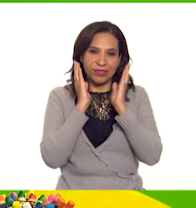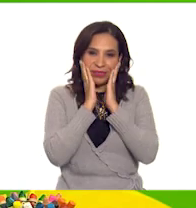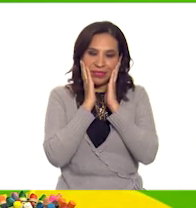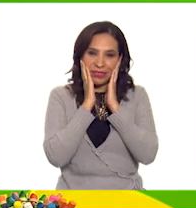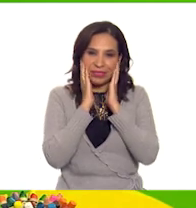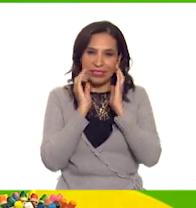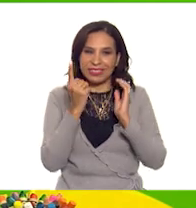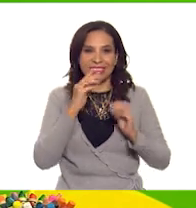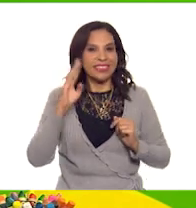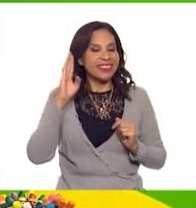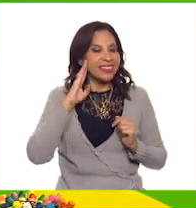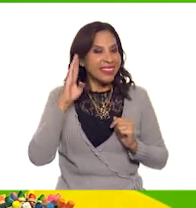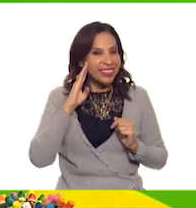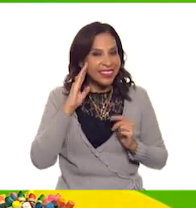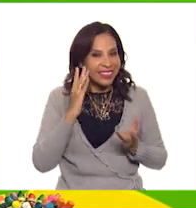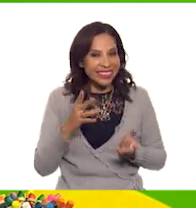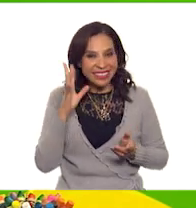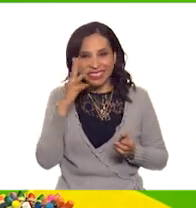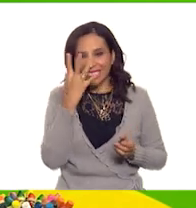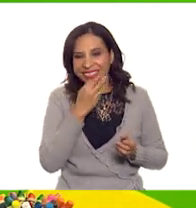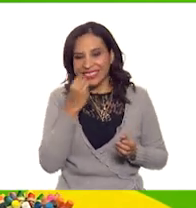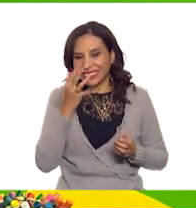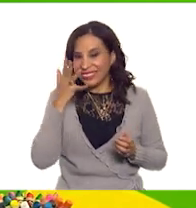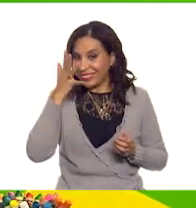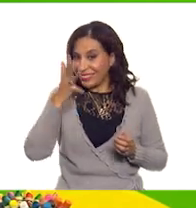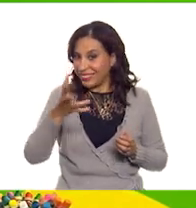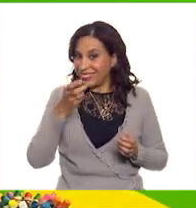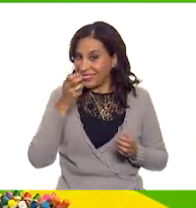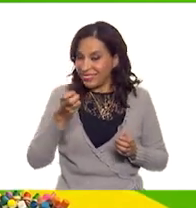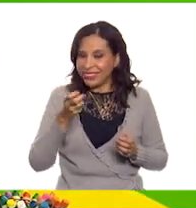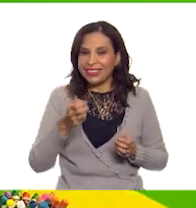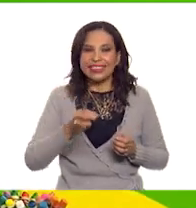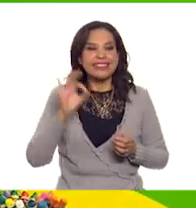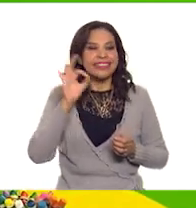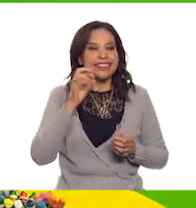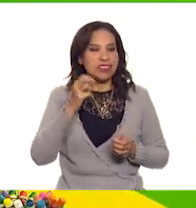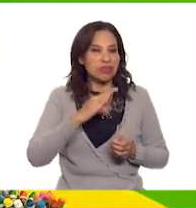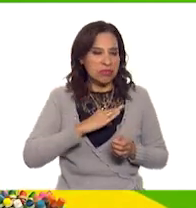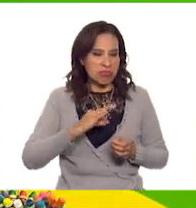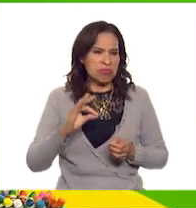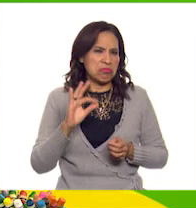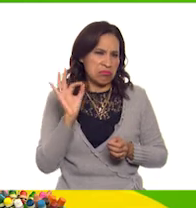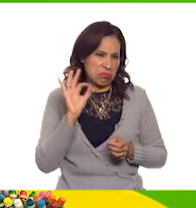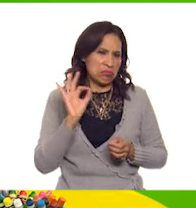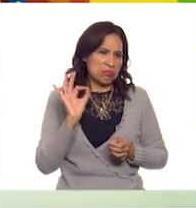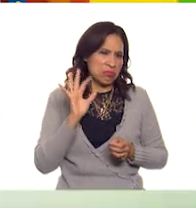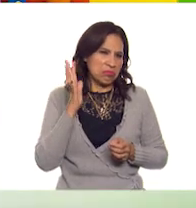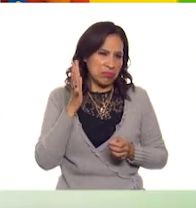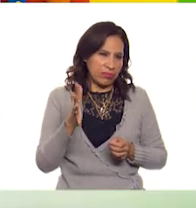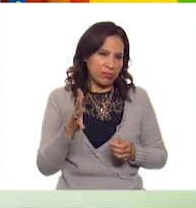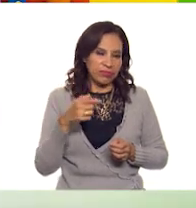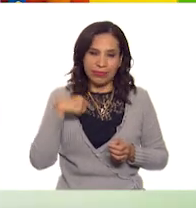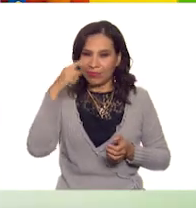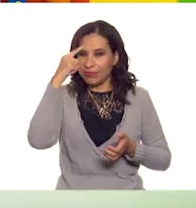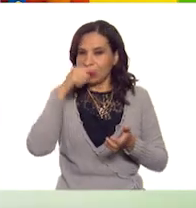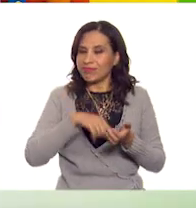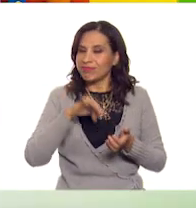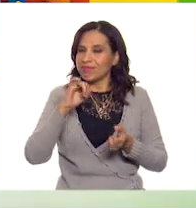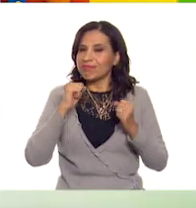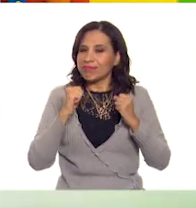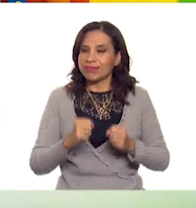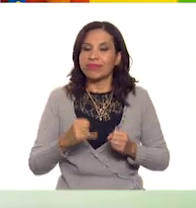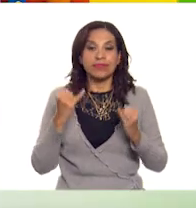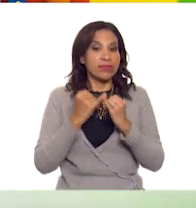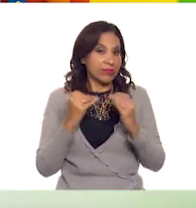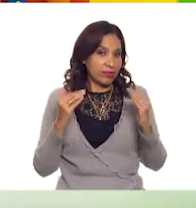¡Wow! ¡Qué bárbara! ¡Qué maravilla un futuro así! A lo mejor esto puede ser posible, ¿eh? Yo creo que sí. Y